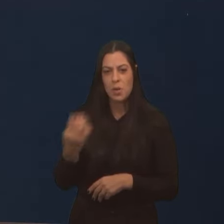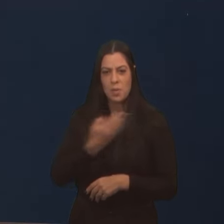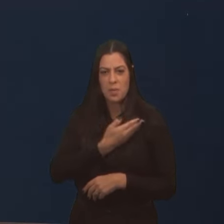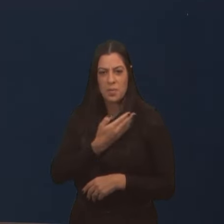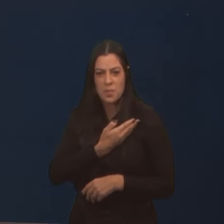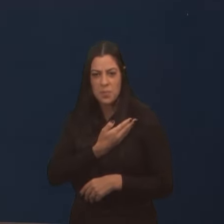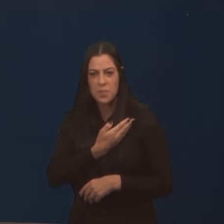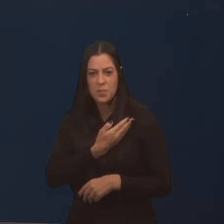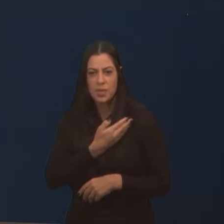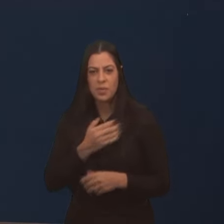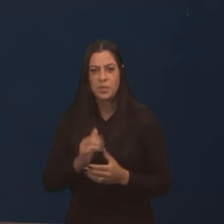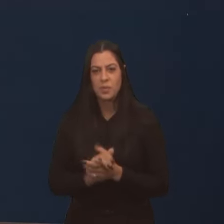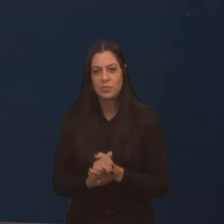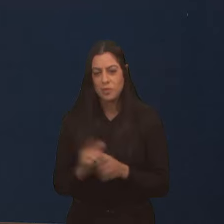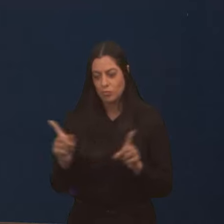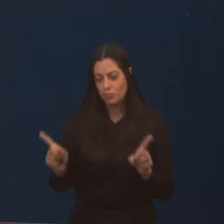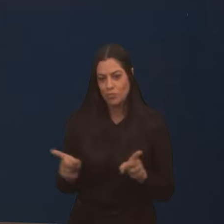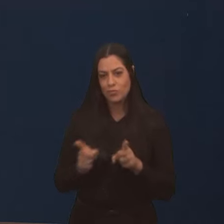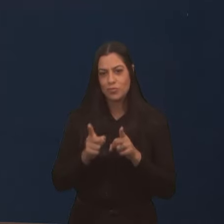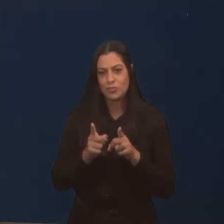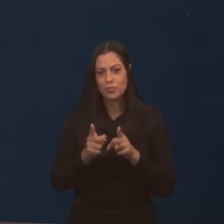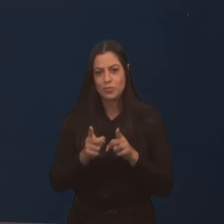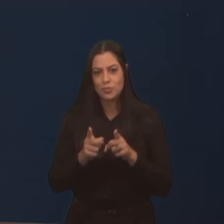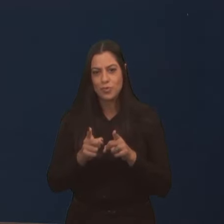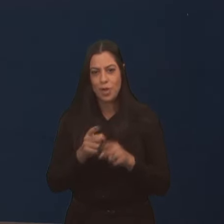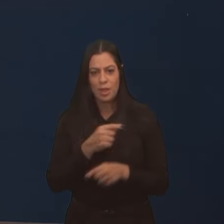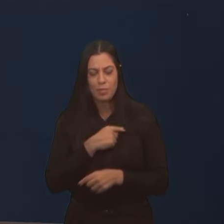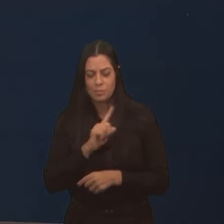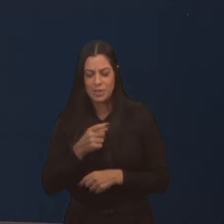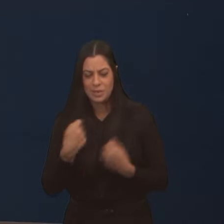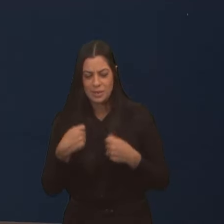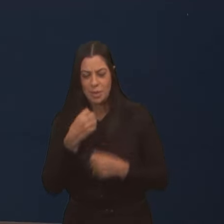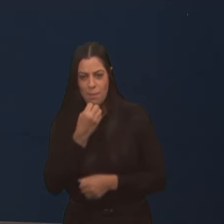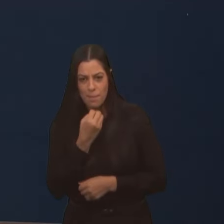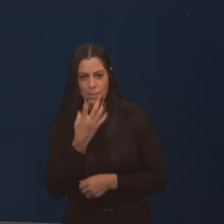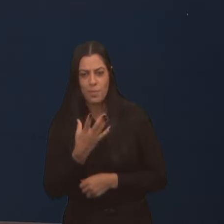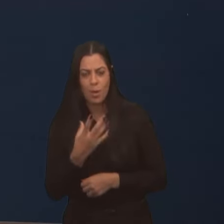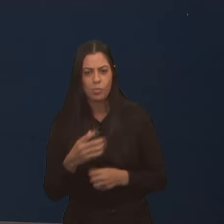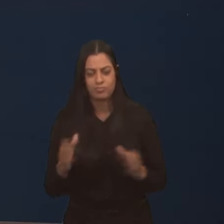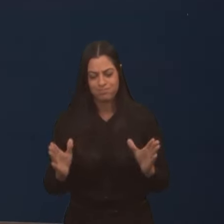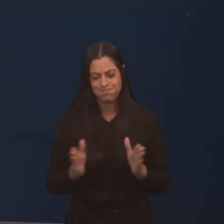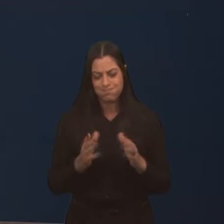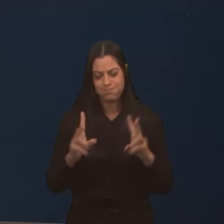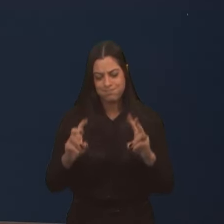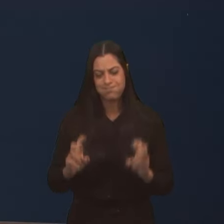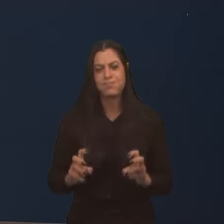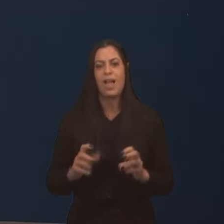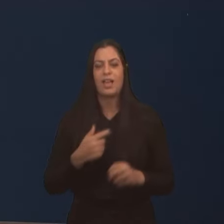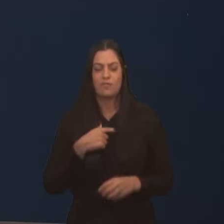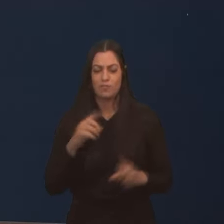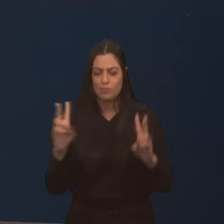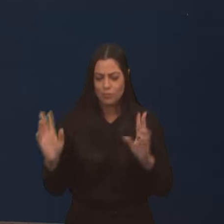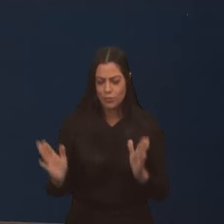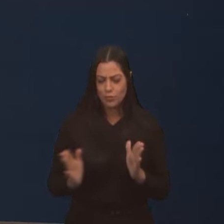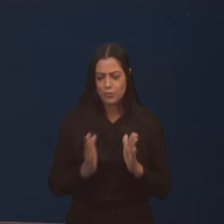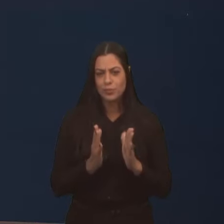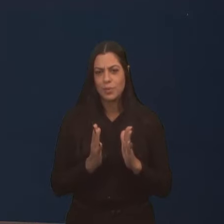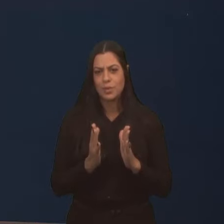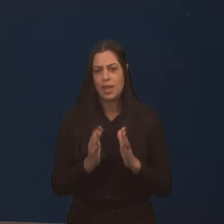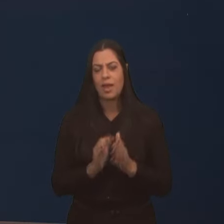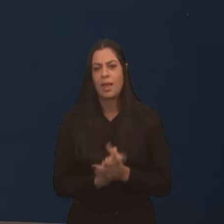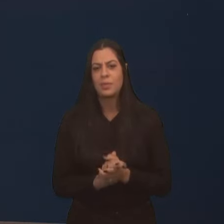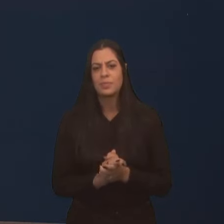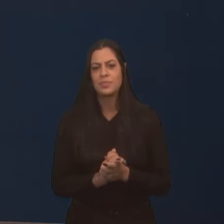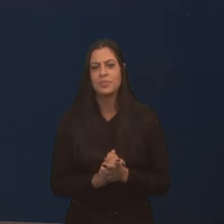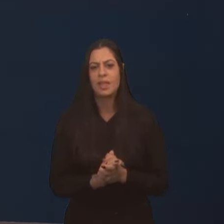decía que discurso bueno es corto, y si es corto ni necesita ser bueno. Entonces, voy a limitarme a